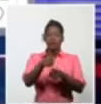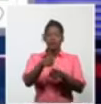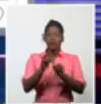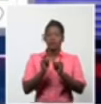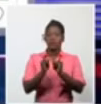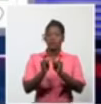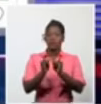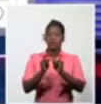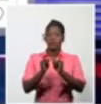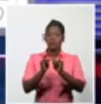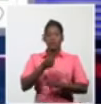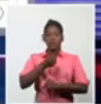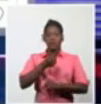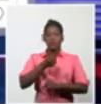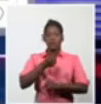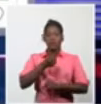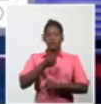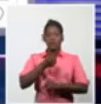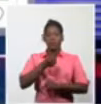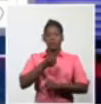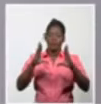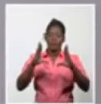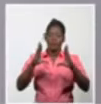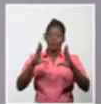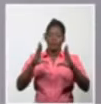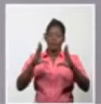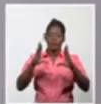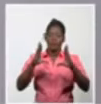Héctor Ahmed Velázquez. Muy buenos días.